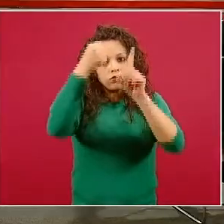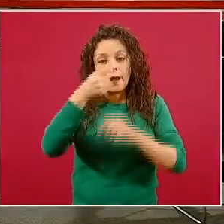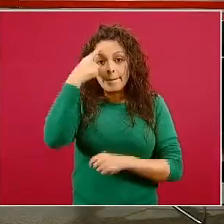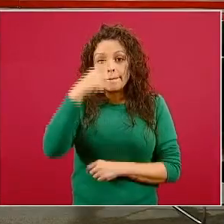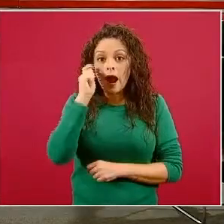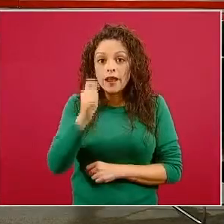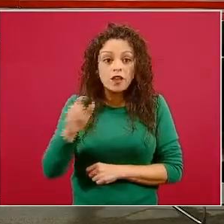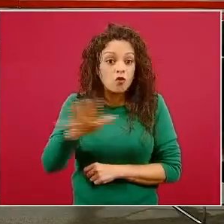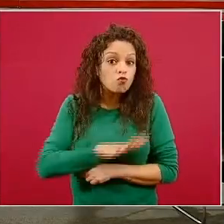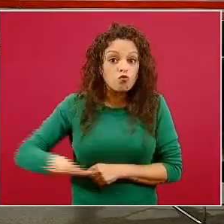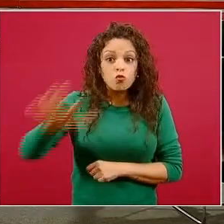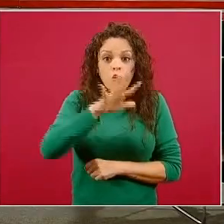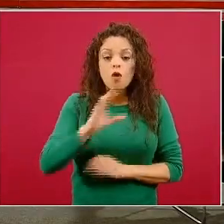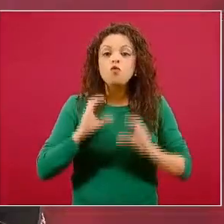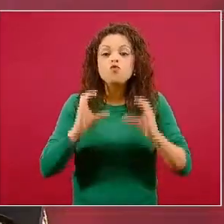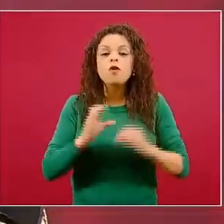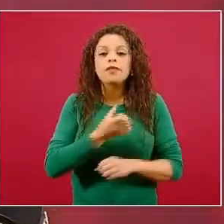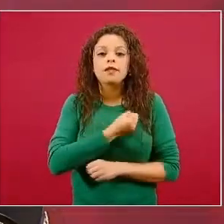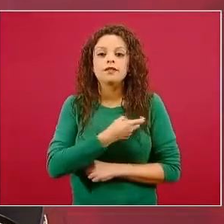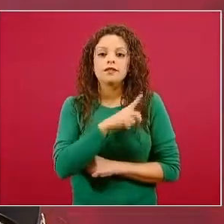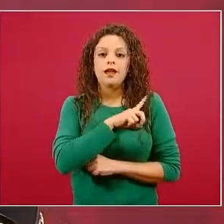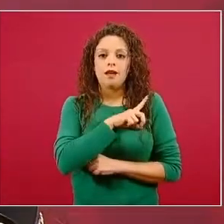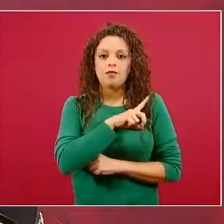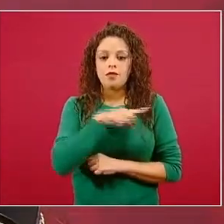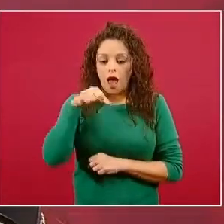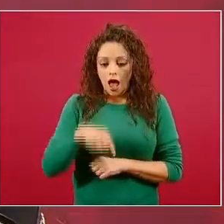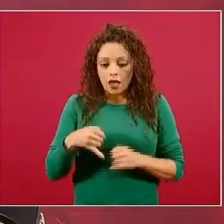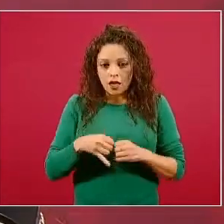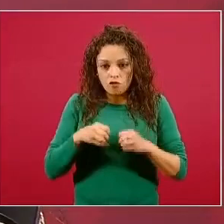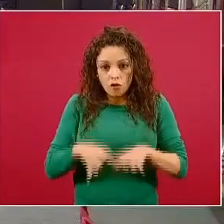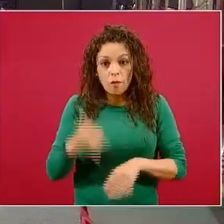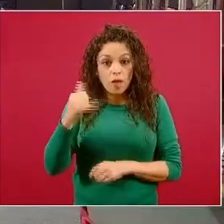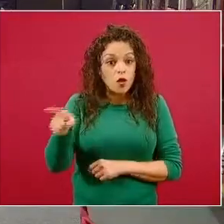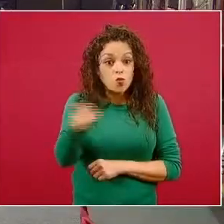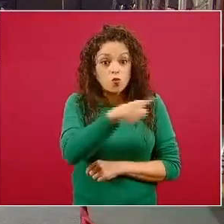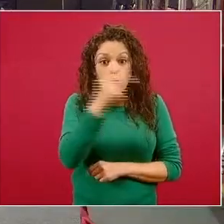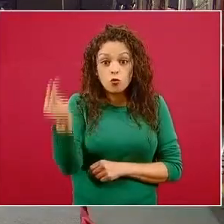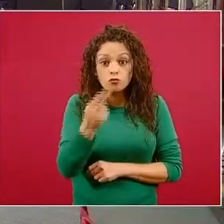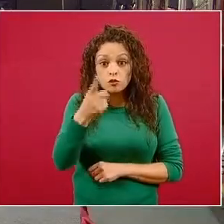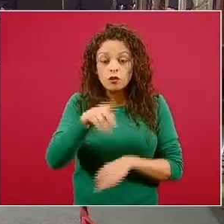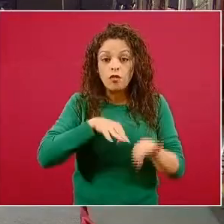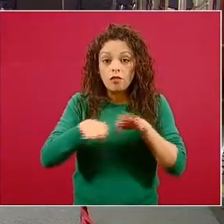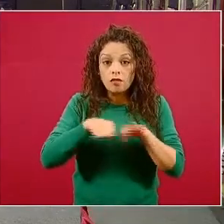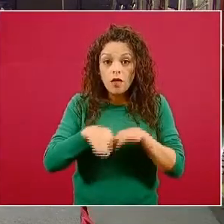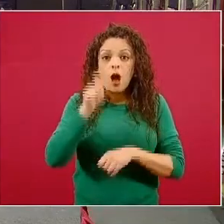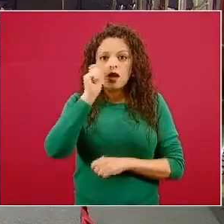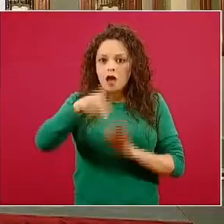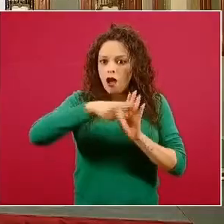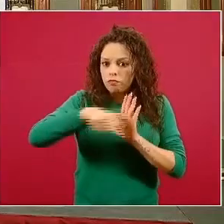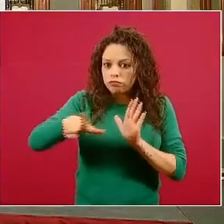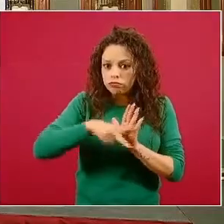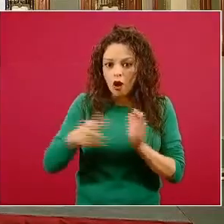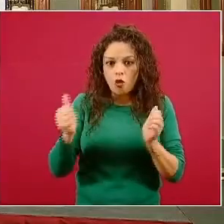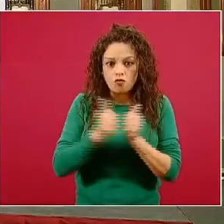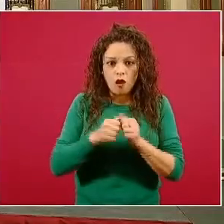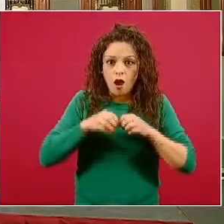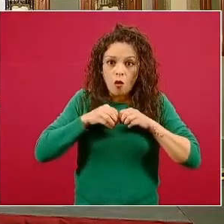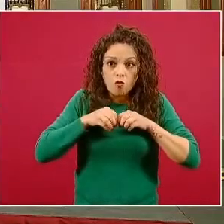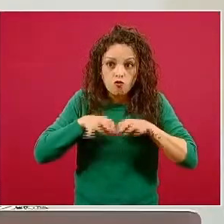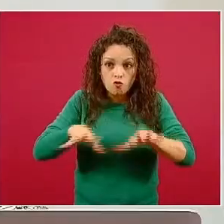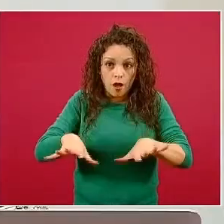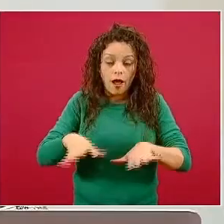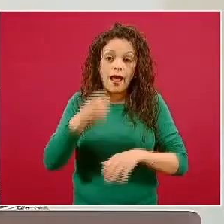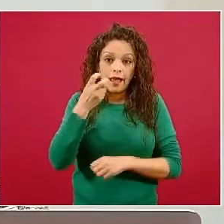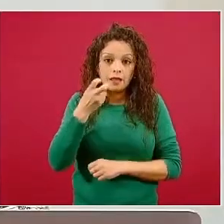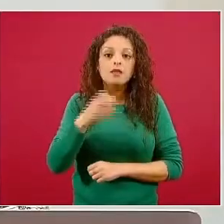población, y que aquí la información y el trabajo que hacen ustedes como comunicadores, comunicadoras, pues es la que hace realmente la